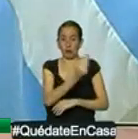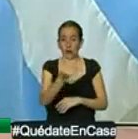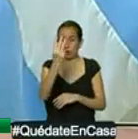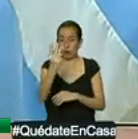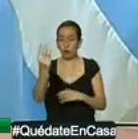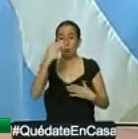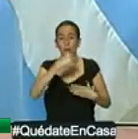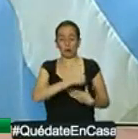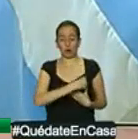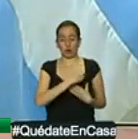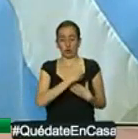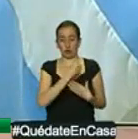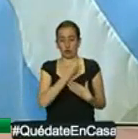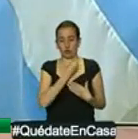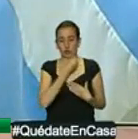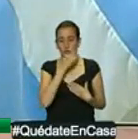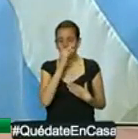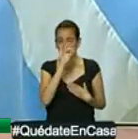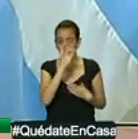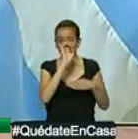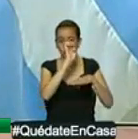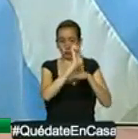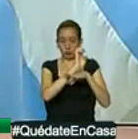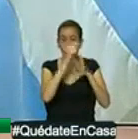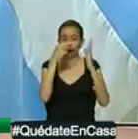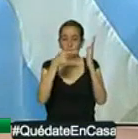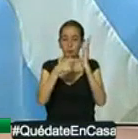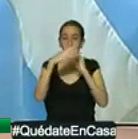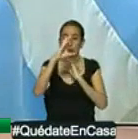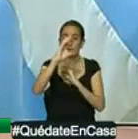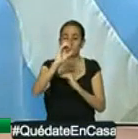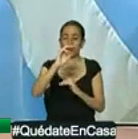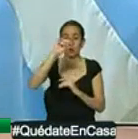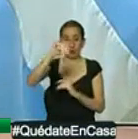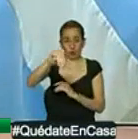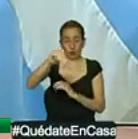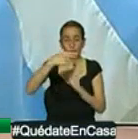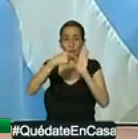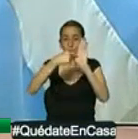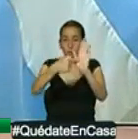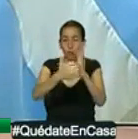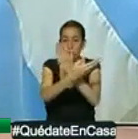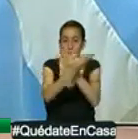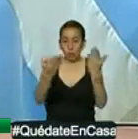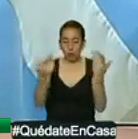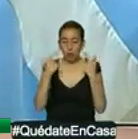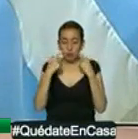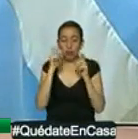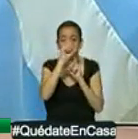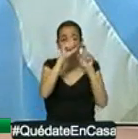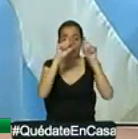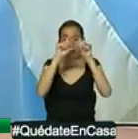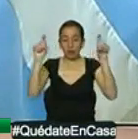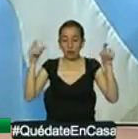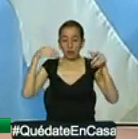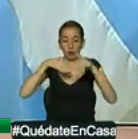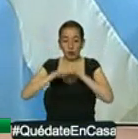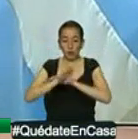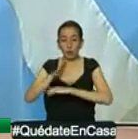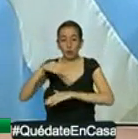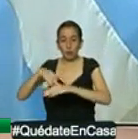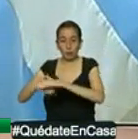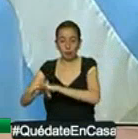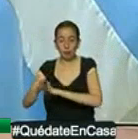coronavirusecuador.com que hemos puesto a consideración de los ciudadanos muestra en línea las personas que vamos sepultando. Hoy más